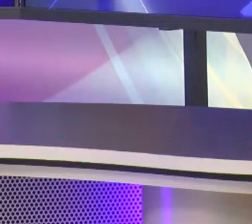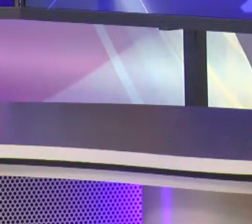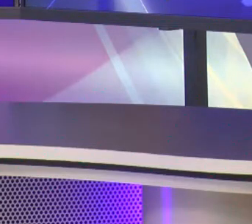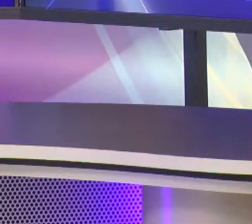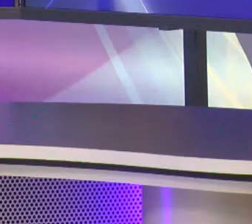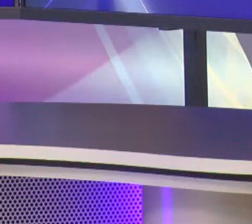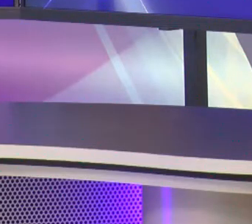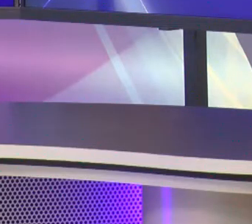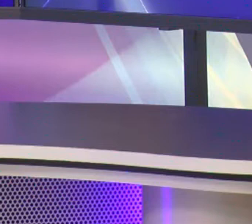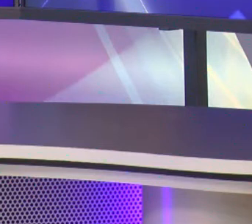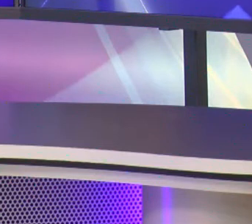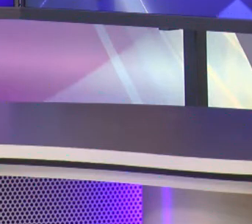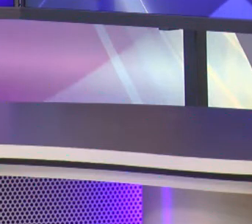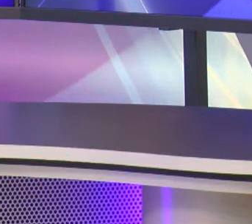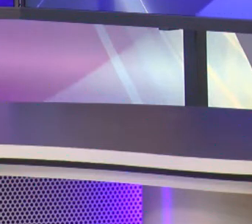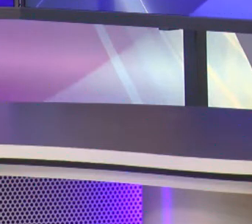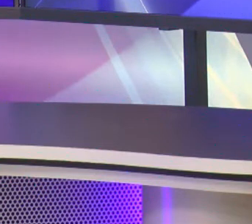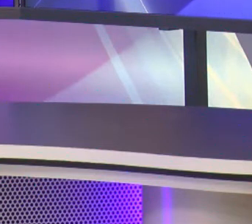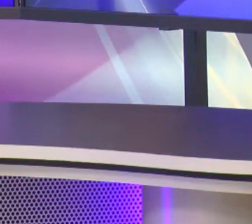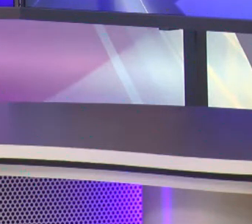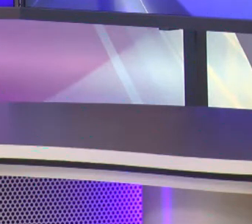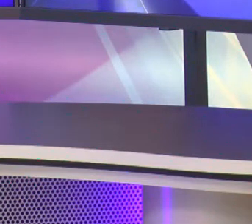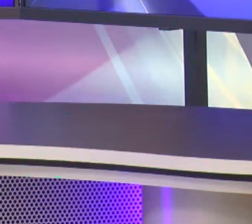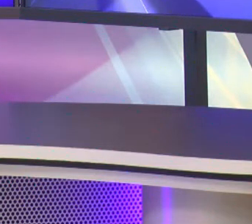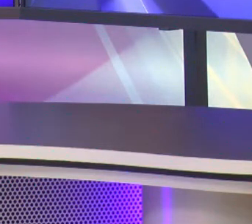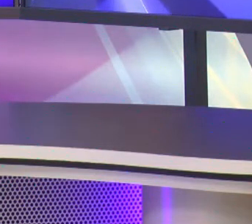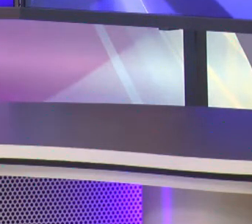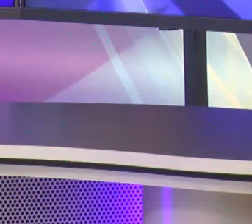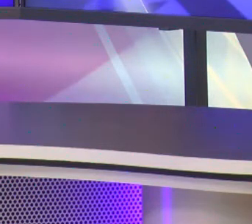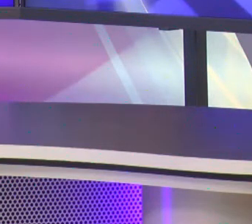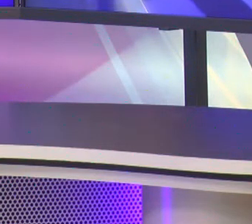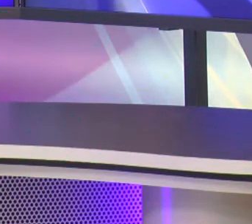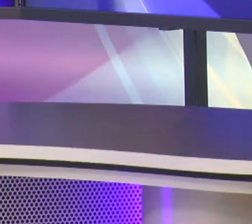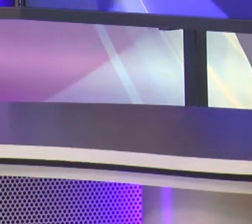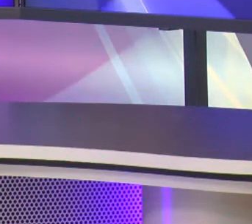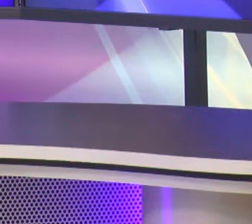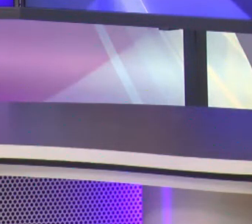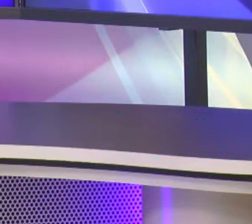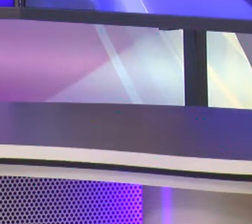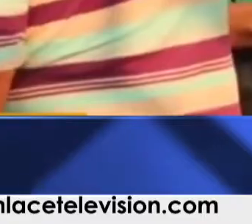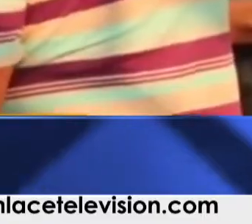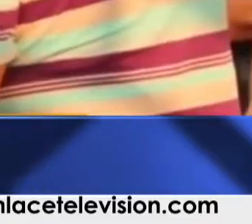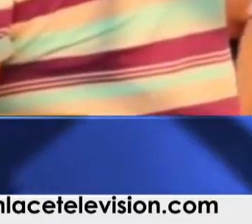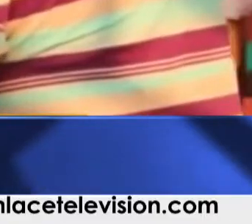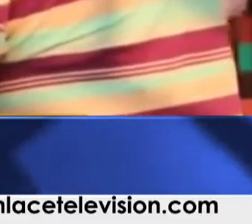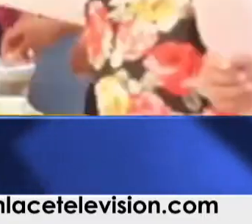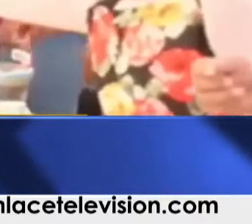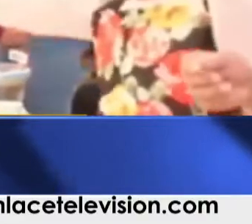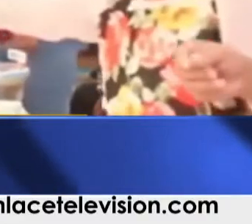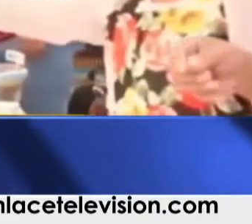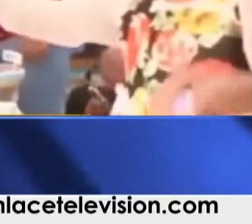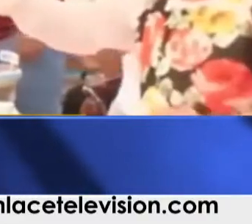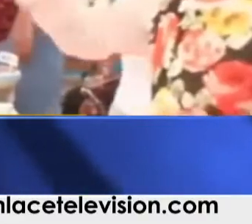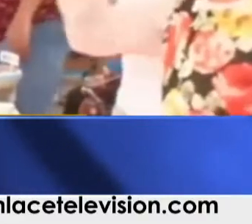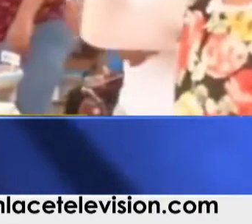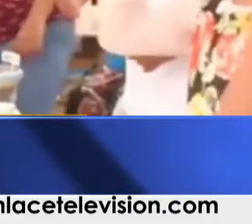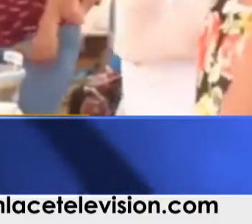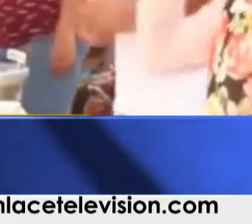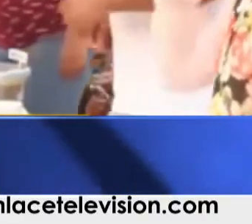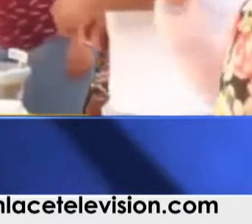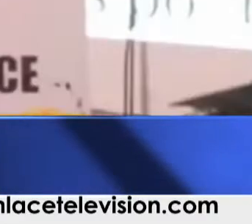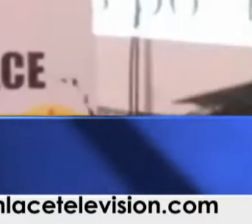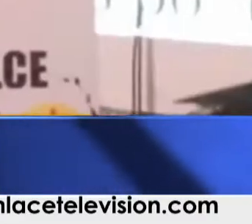Muy bien, es por el momento todo en deportes. Hacemos una pausa en Enlace Noticias. Al regresar, espere información sobre la nueva versión